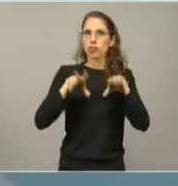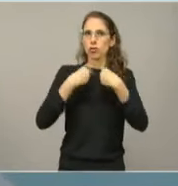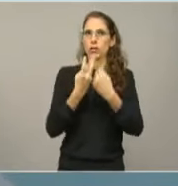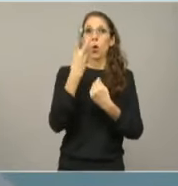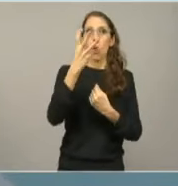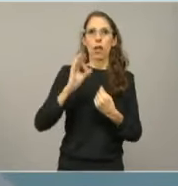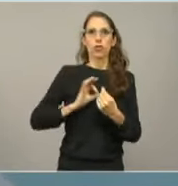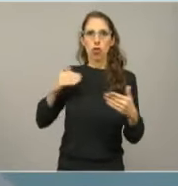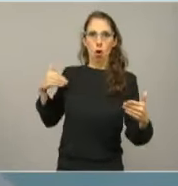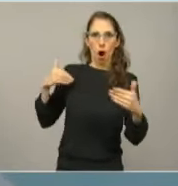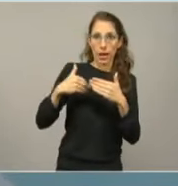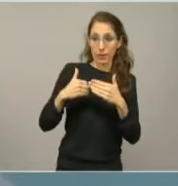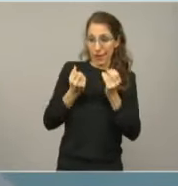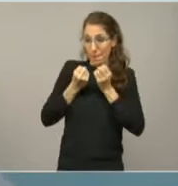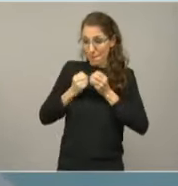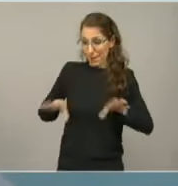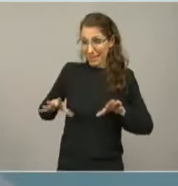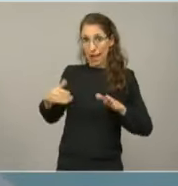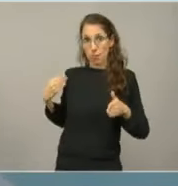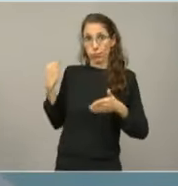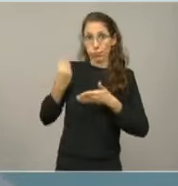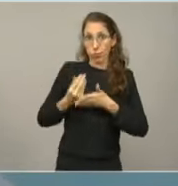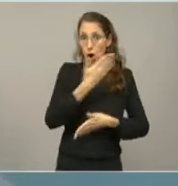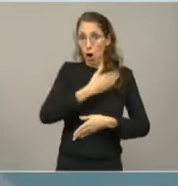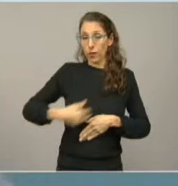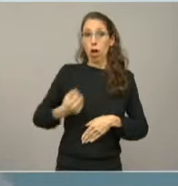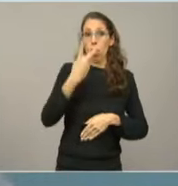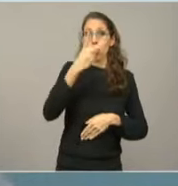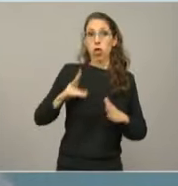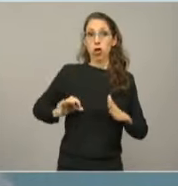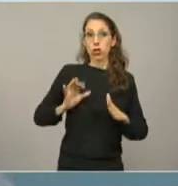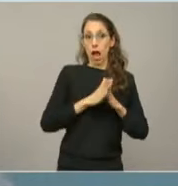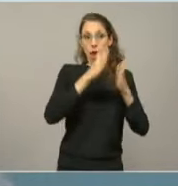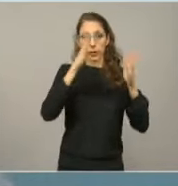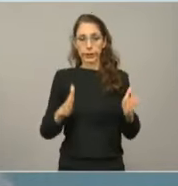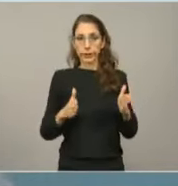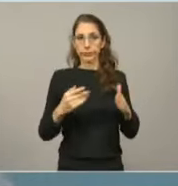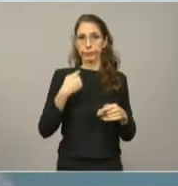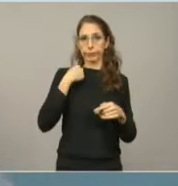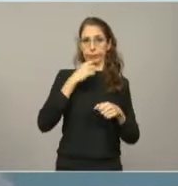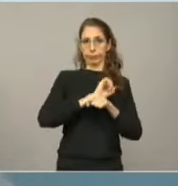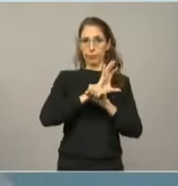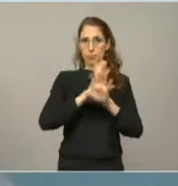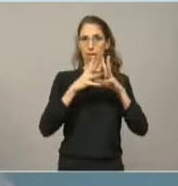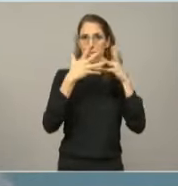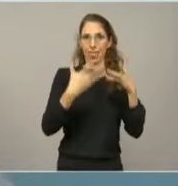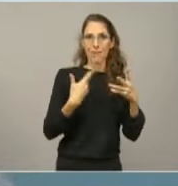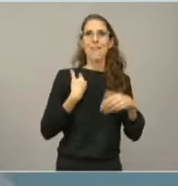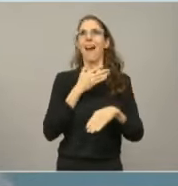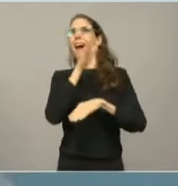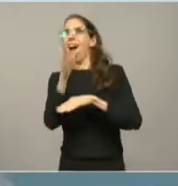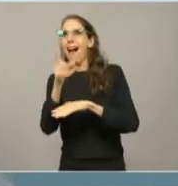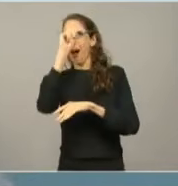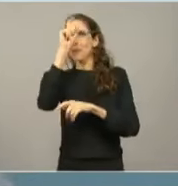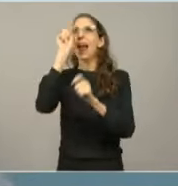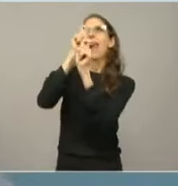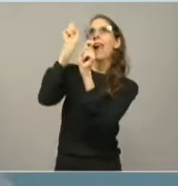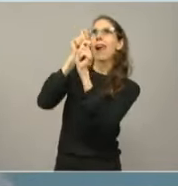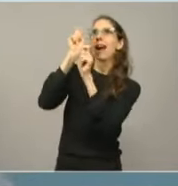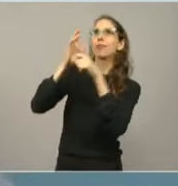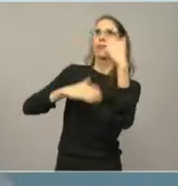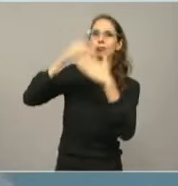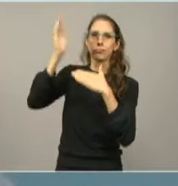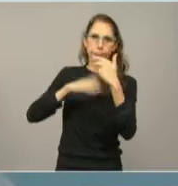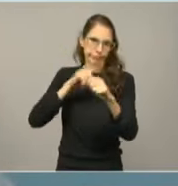en donde los primeros dos fue muy difícil porque Tuvimos una pandemia y era muy difícil ponerse dentro de los hospitales a hacer eh obra de hecho no se